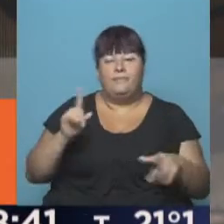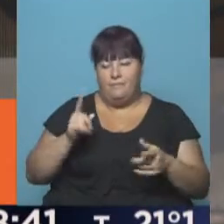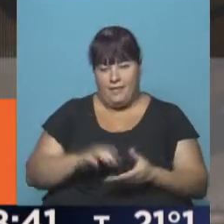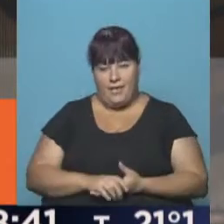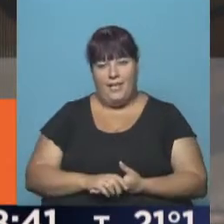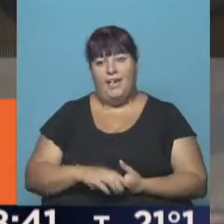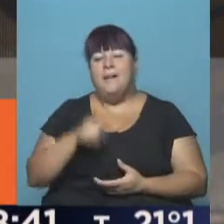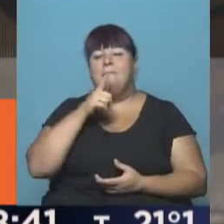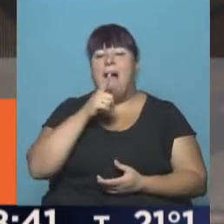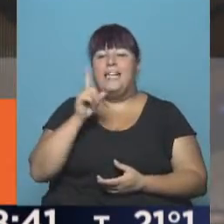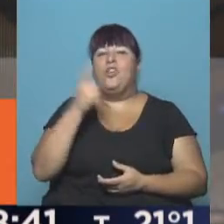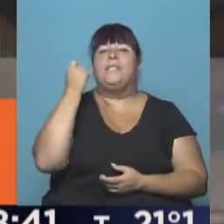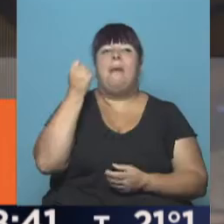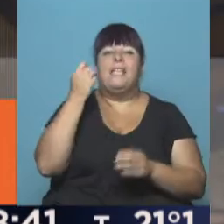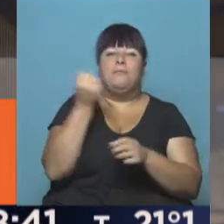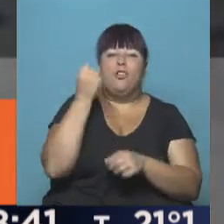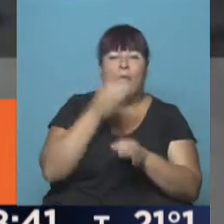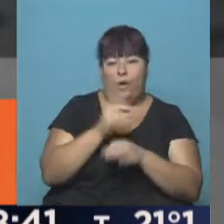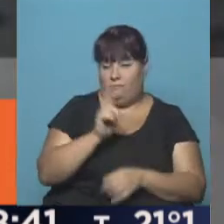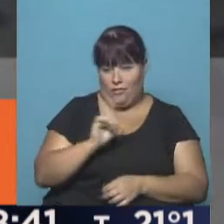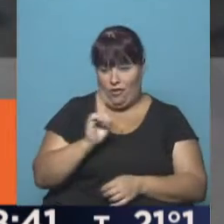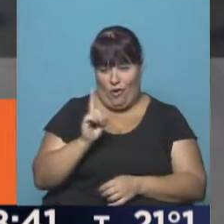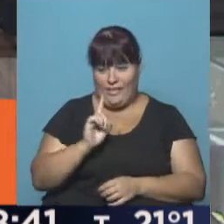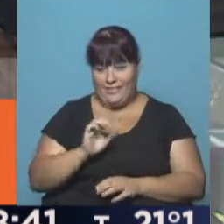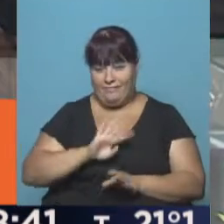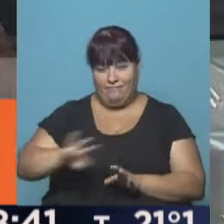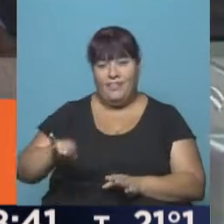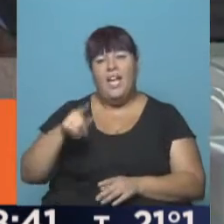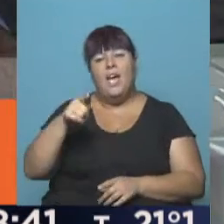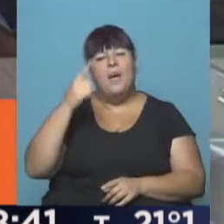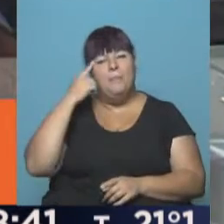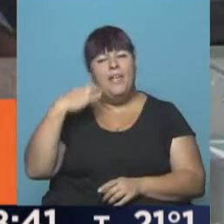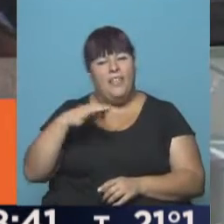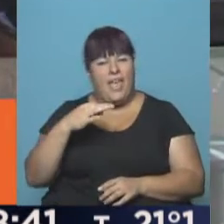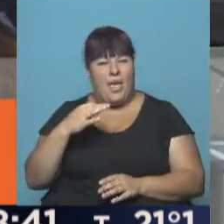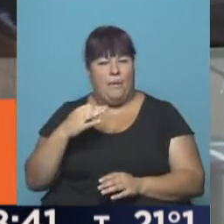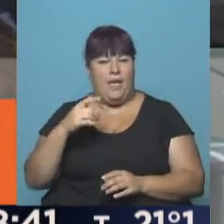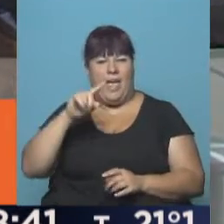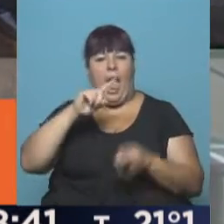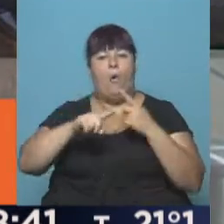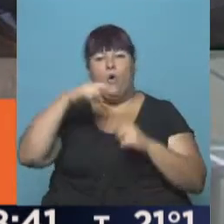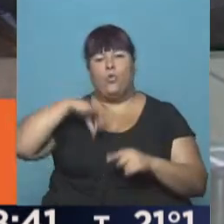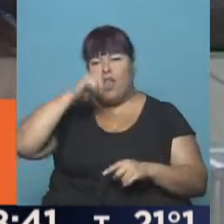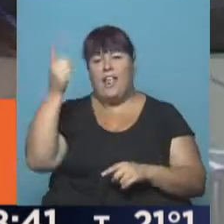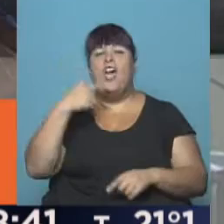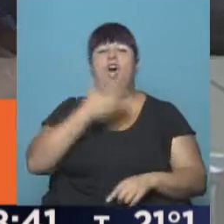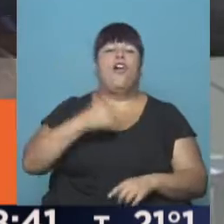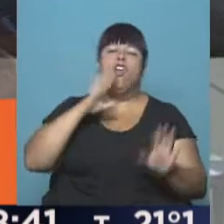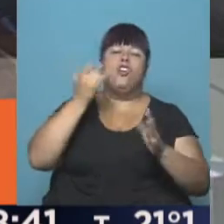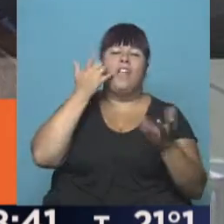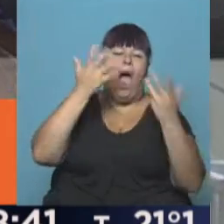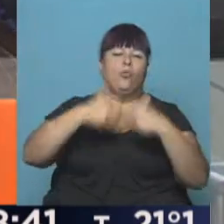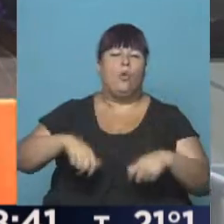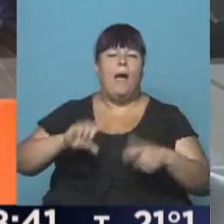da la sensación de que no esperaría y no no no lo es debería haber perderse a nivel nacional el gobierno dice que no hace falta porque como está